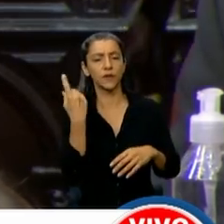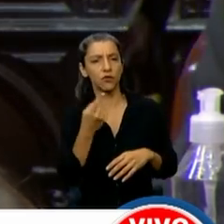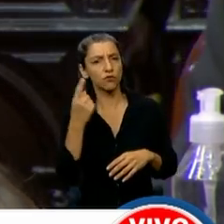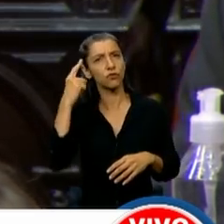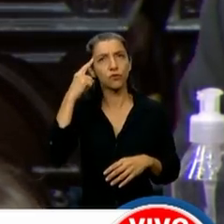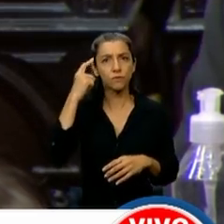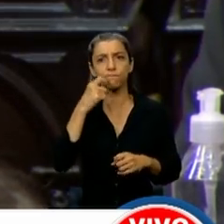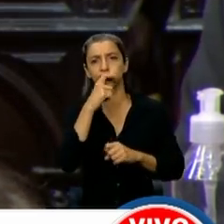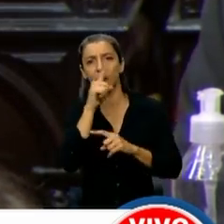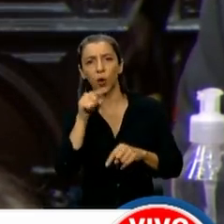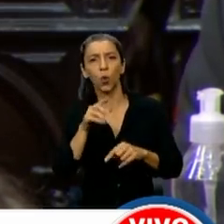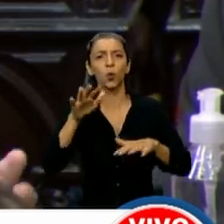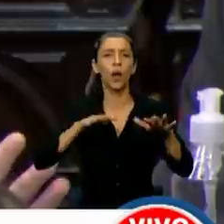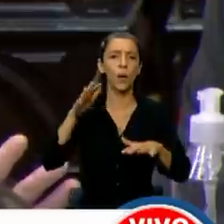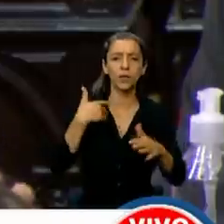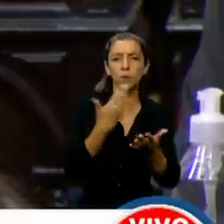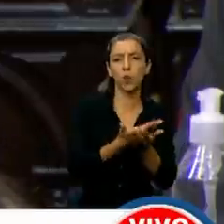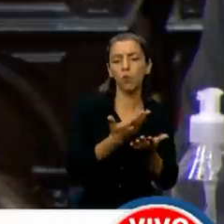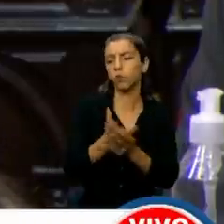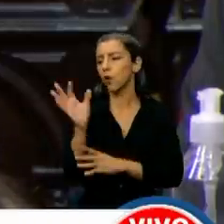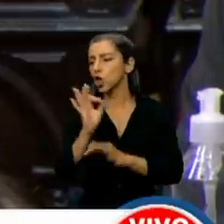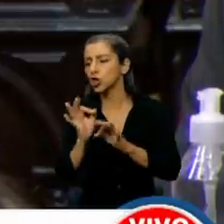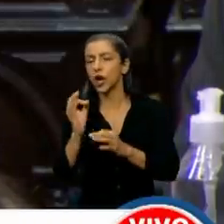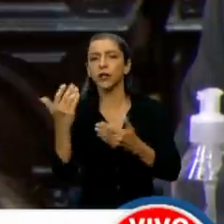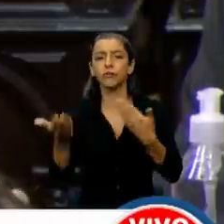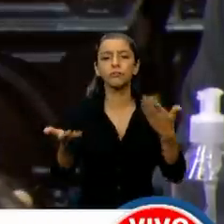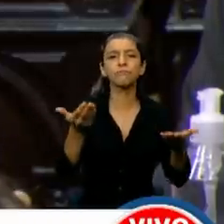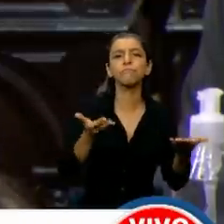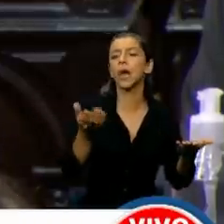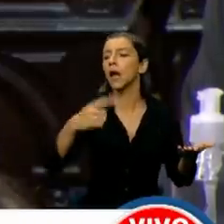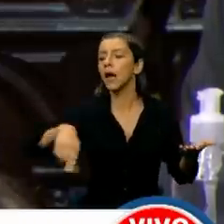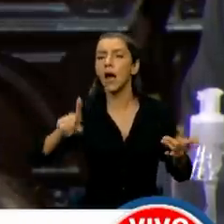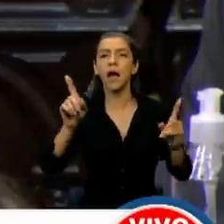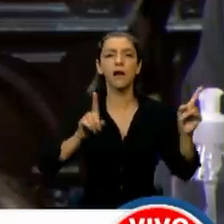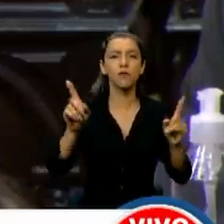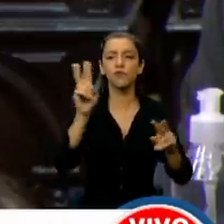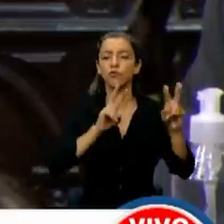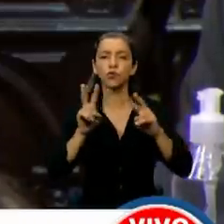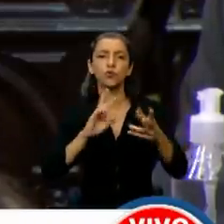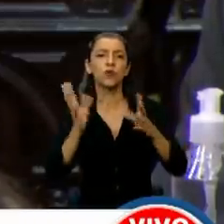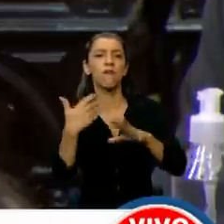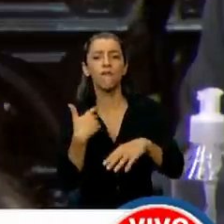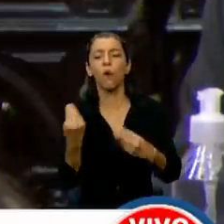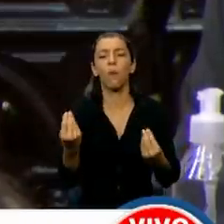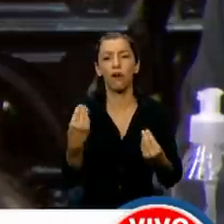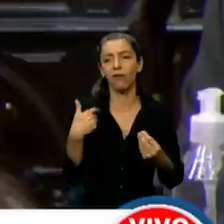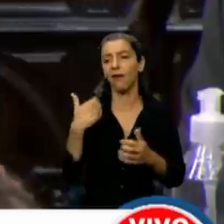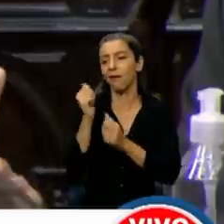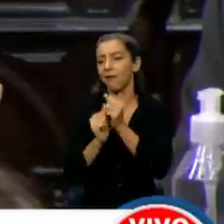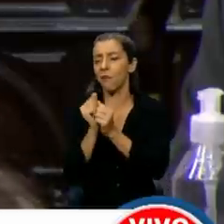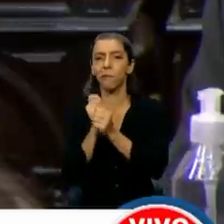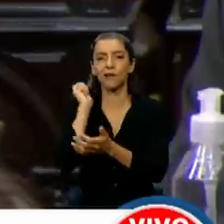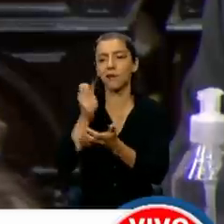proyectos o propuestas casi todas basadas algunas en reducir cargas sociales recordemos las cargas sociales